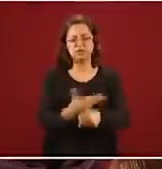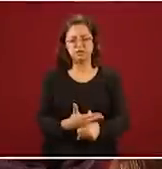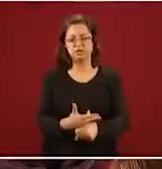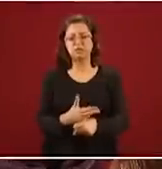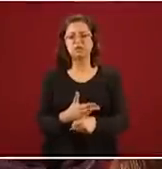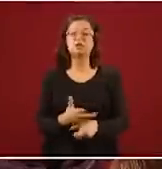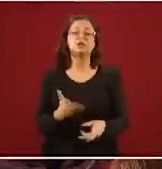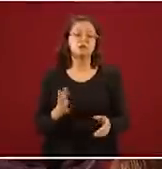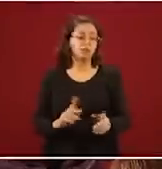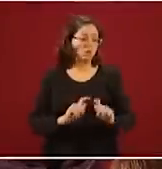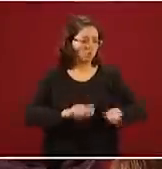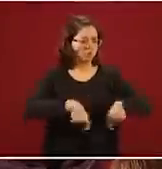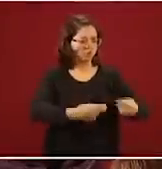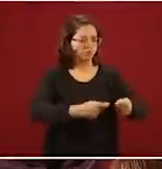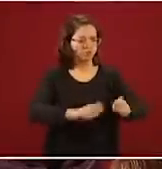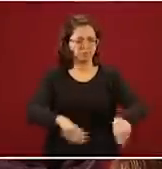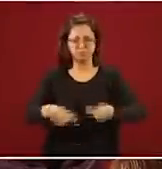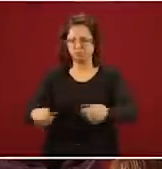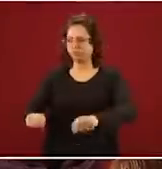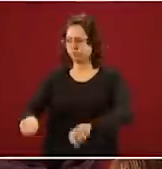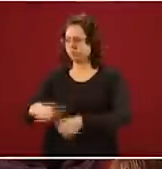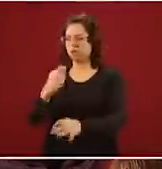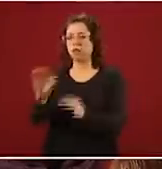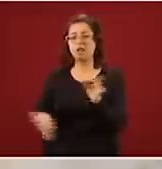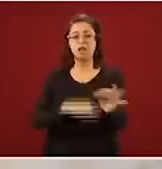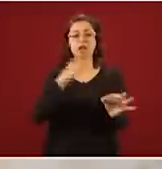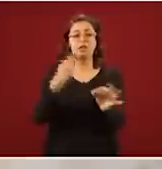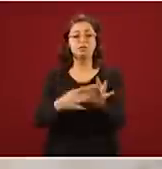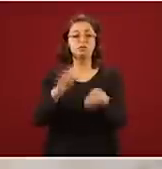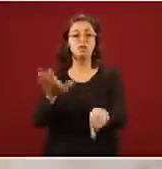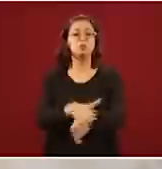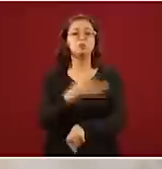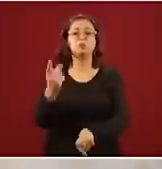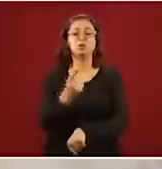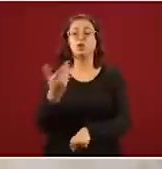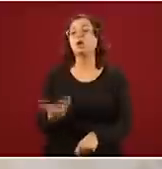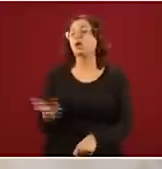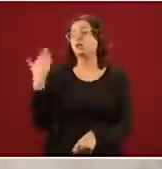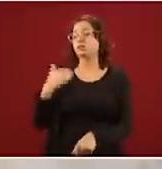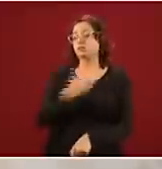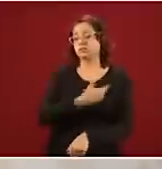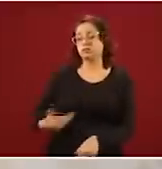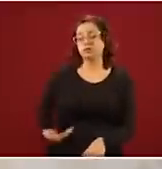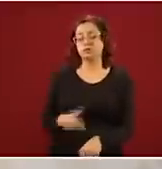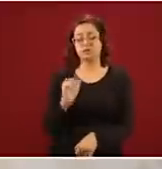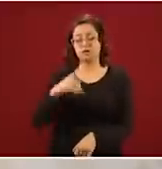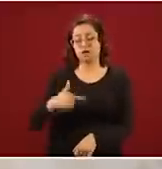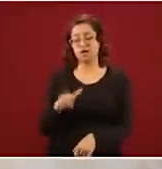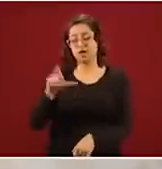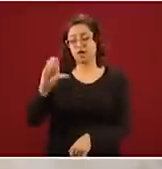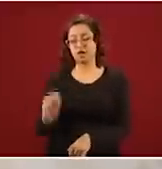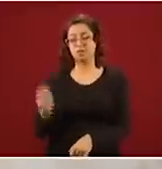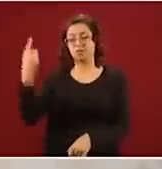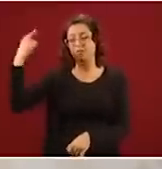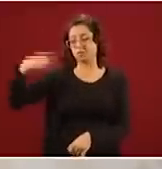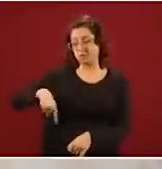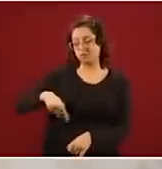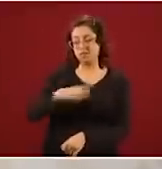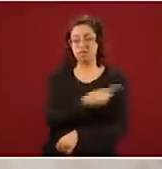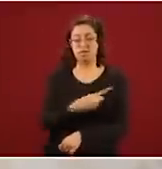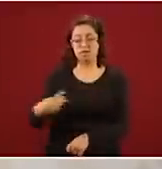la instrucción del presidente Andrés Manuel López Obrador, de propia mano esos instrumentos jurídicos que se llaman